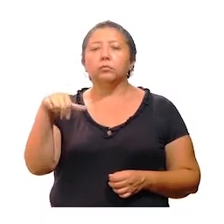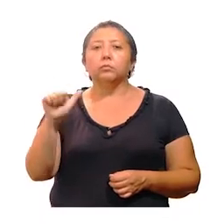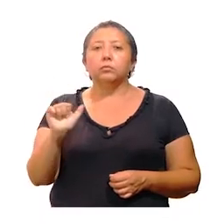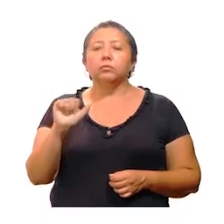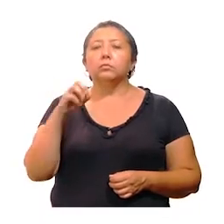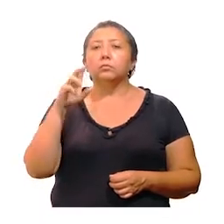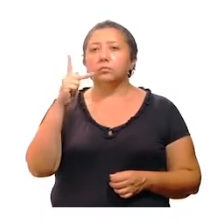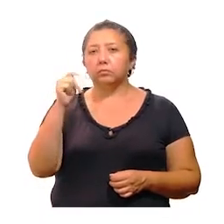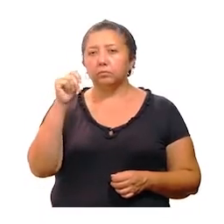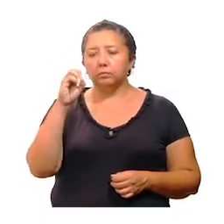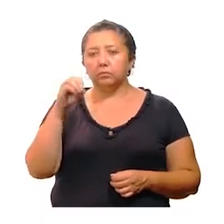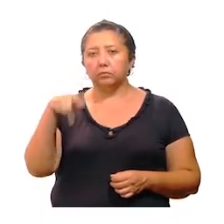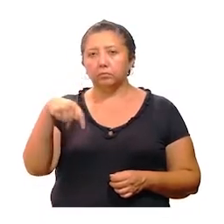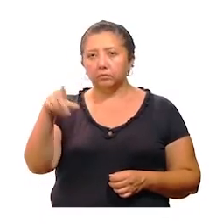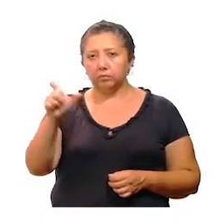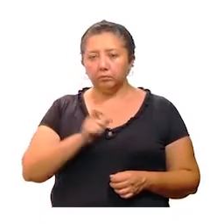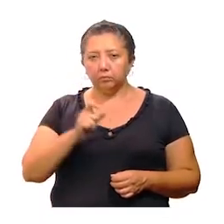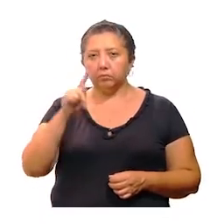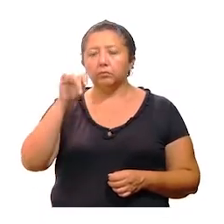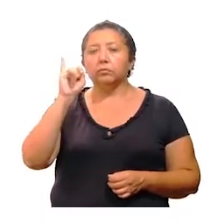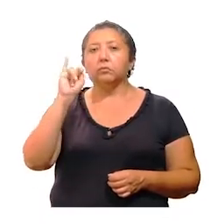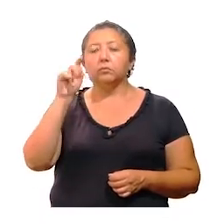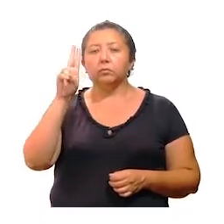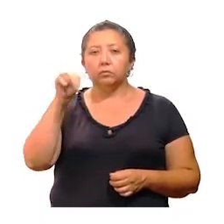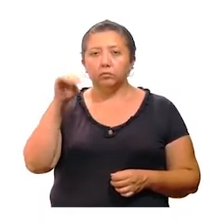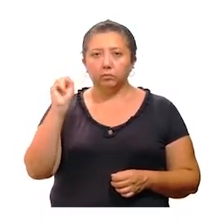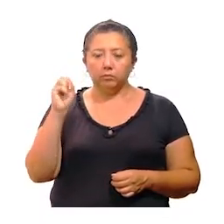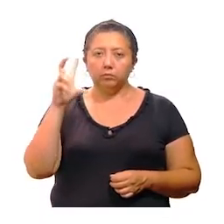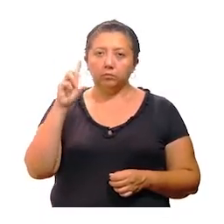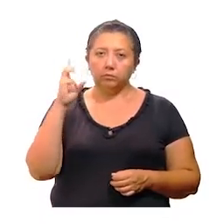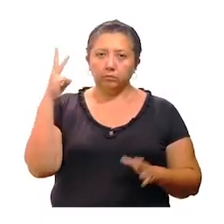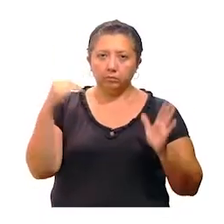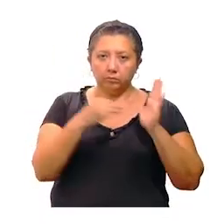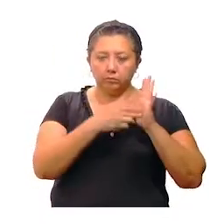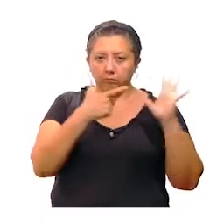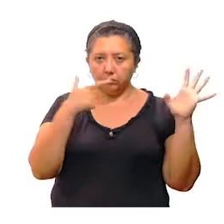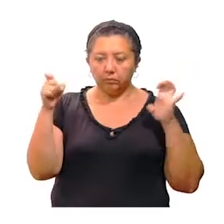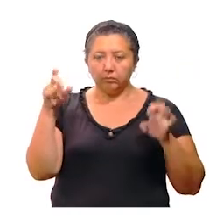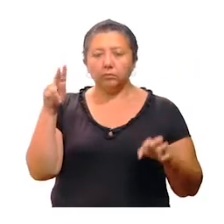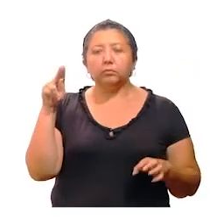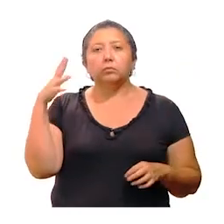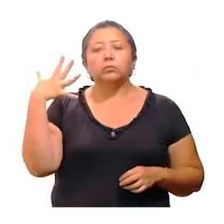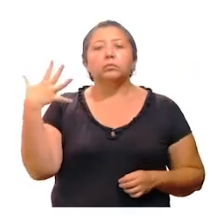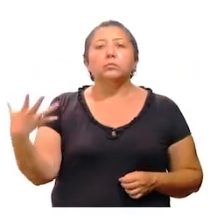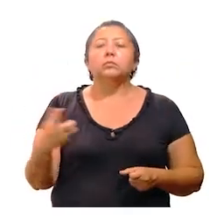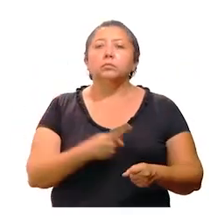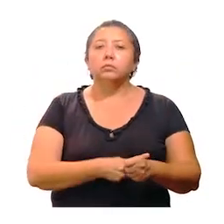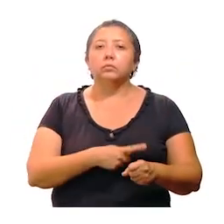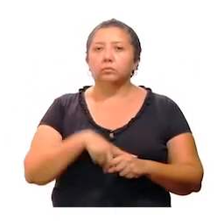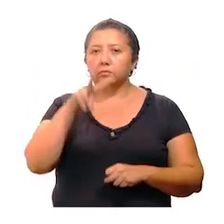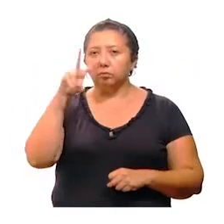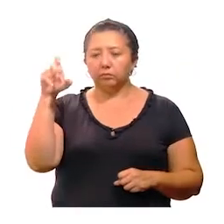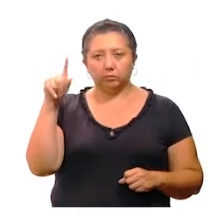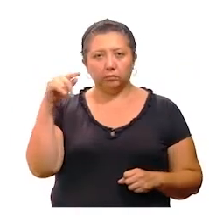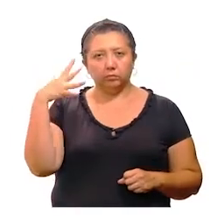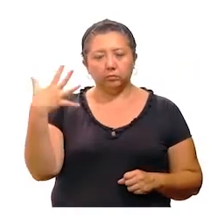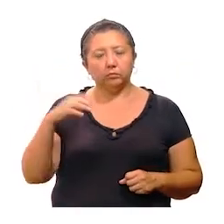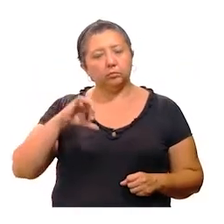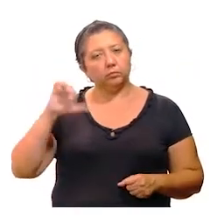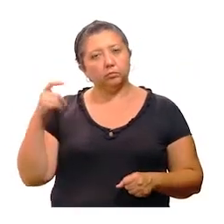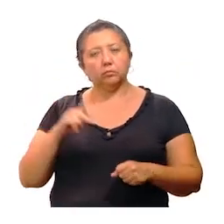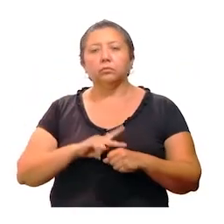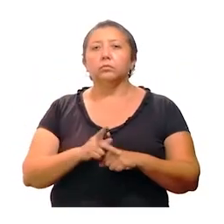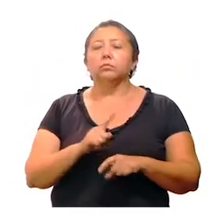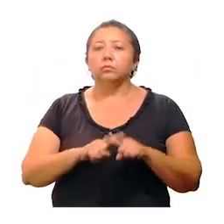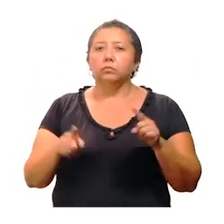Oxcuxcap, Peto, Tecash y Tinum. De los 33,785 casos positivos, 275 son de